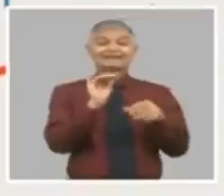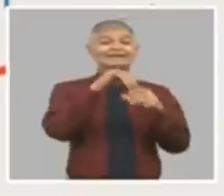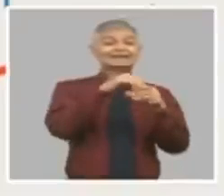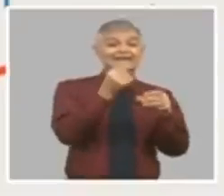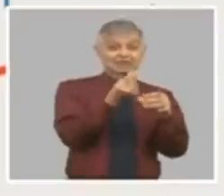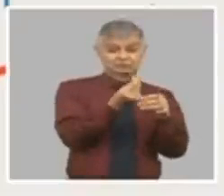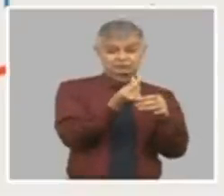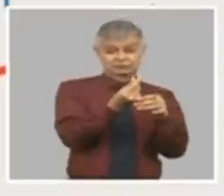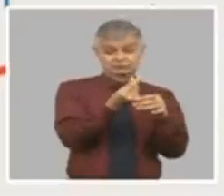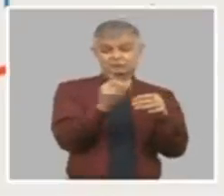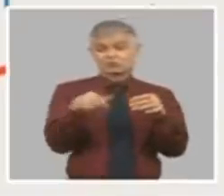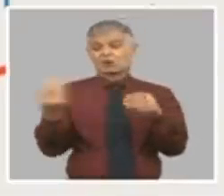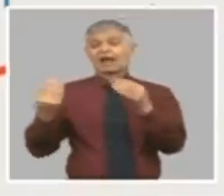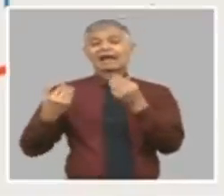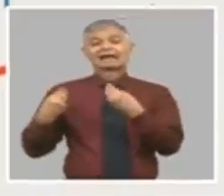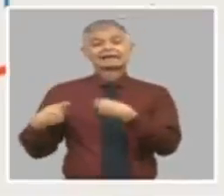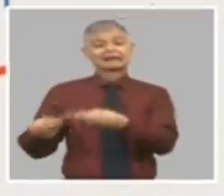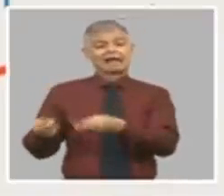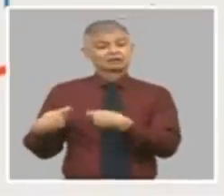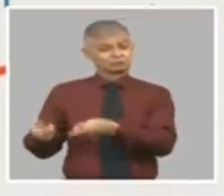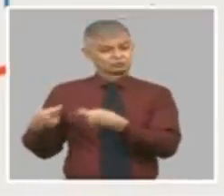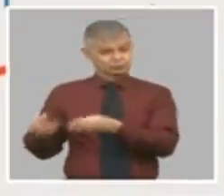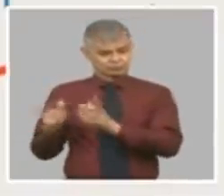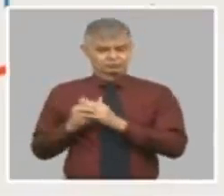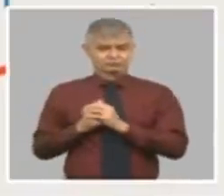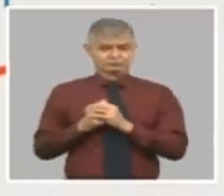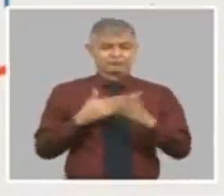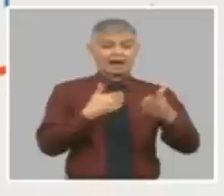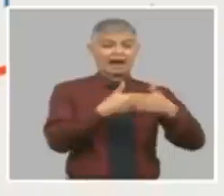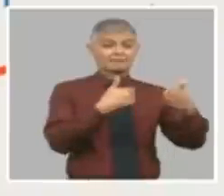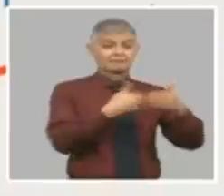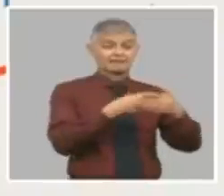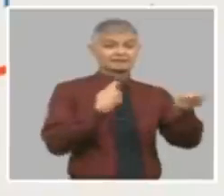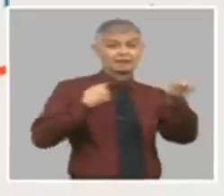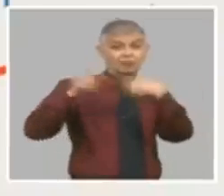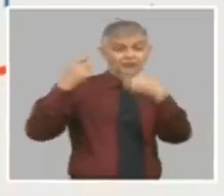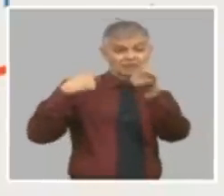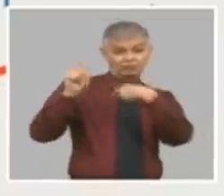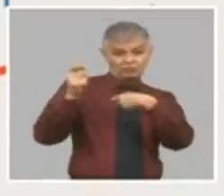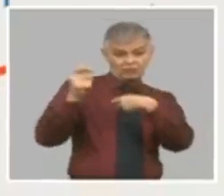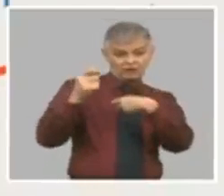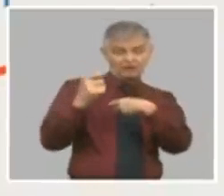del lado los gastos. Si la empresa exportadora exporta $1